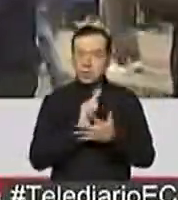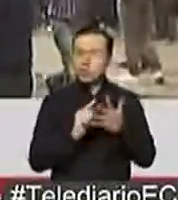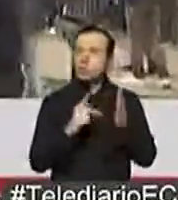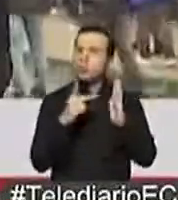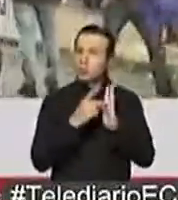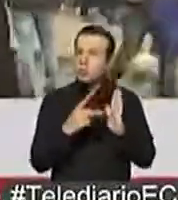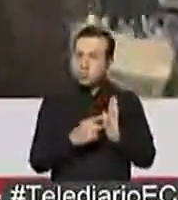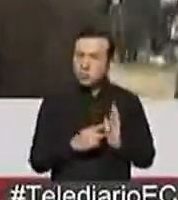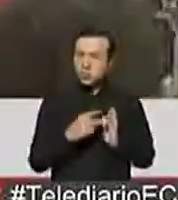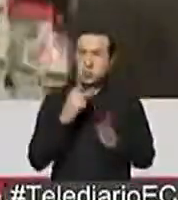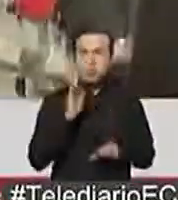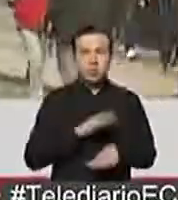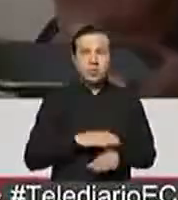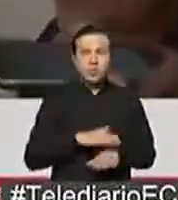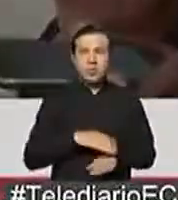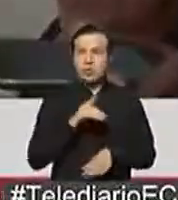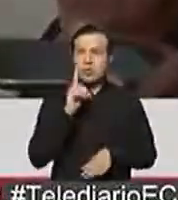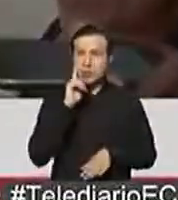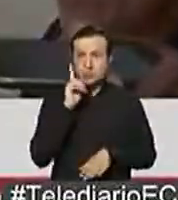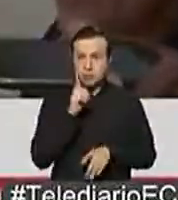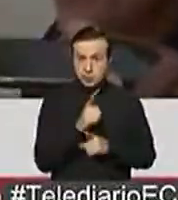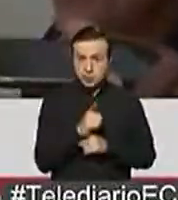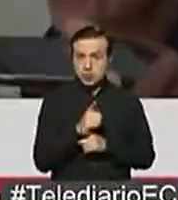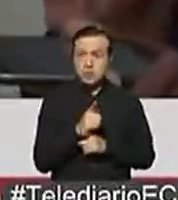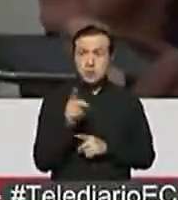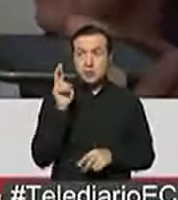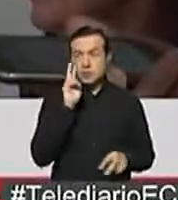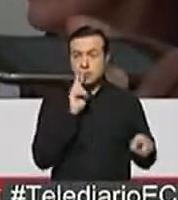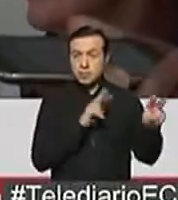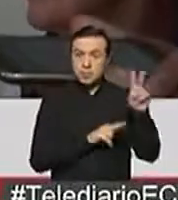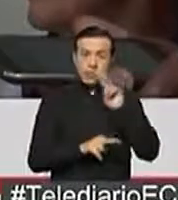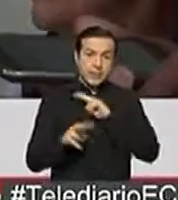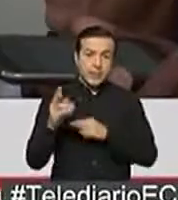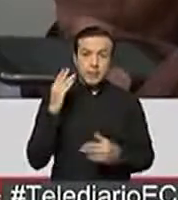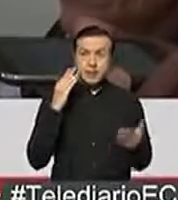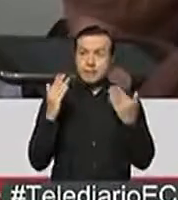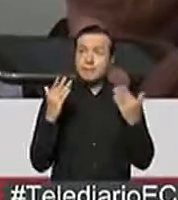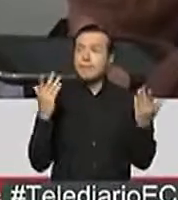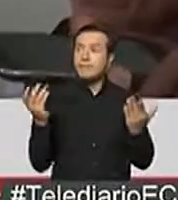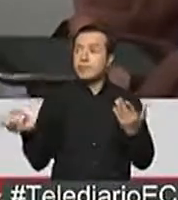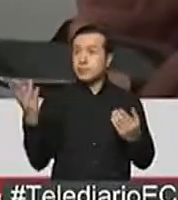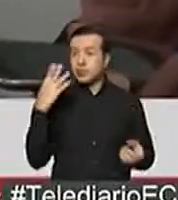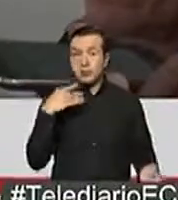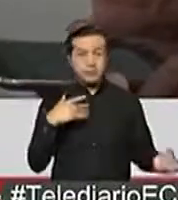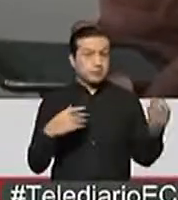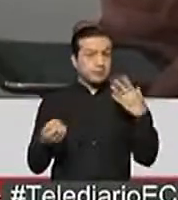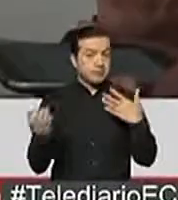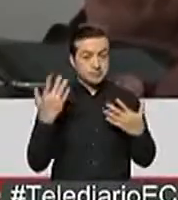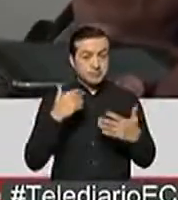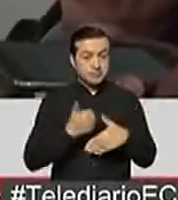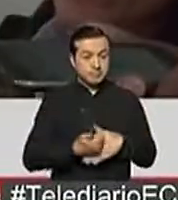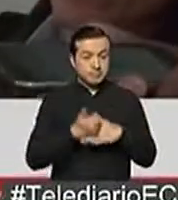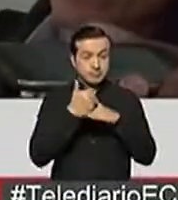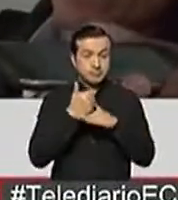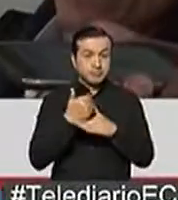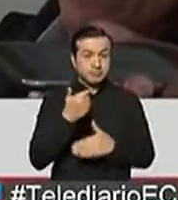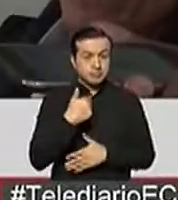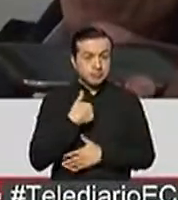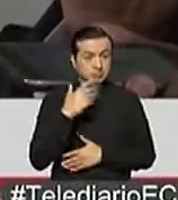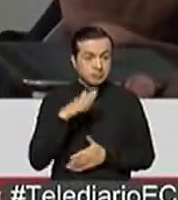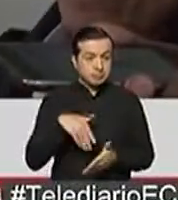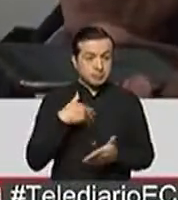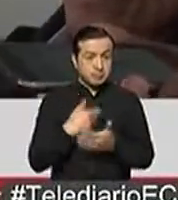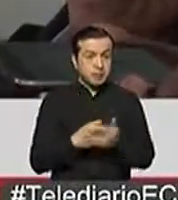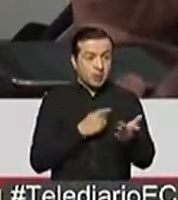que determinen responsables. Para nosotros poder contrastar lo que nos están diciendo las autoridades. Yo no he venido aquí